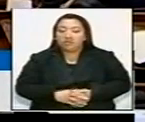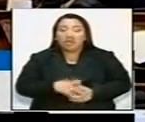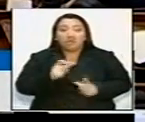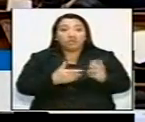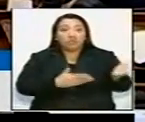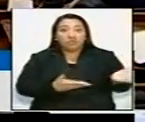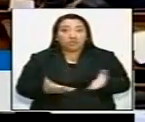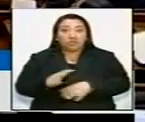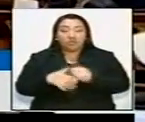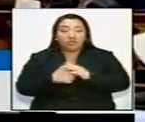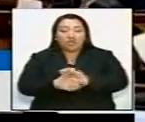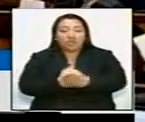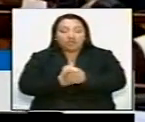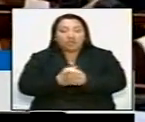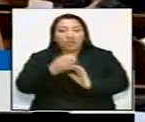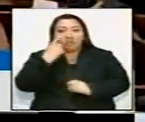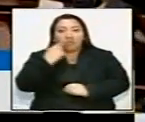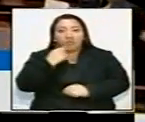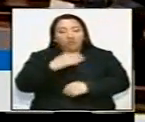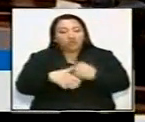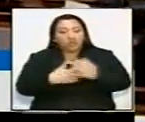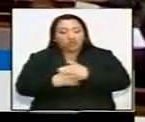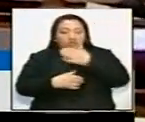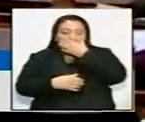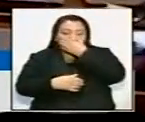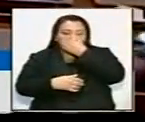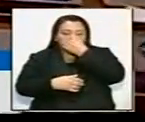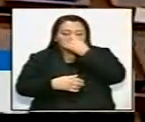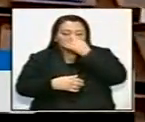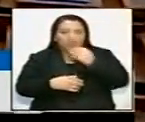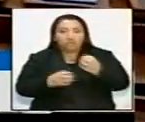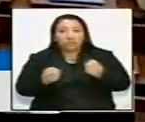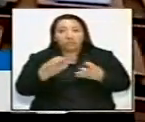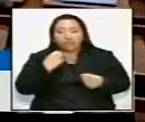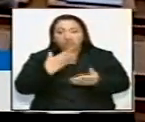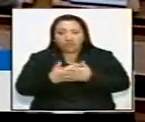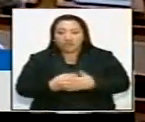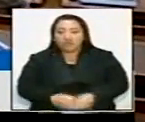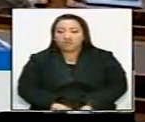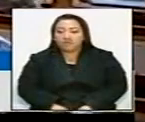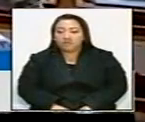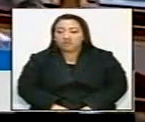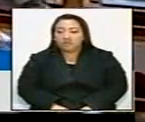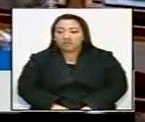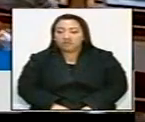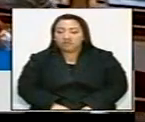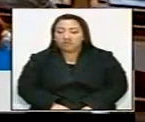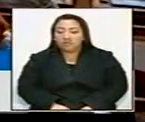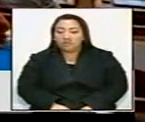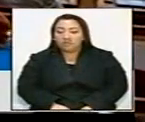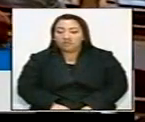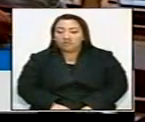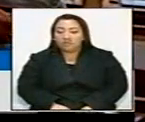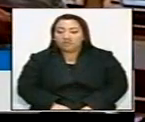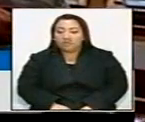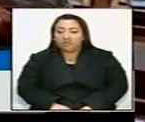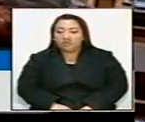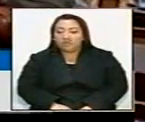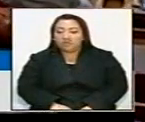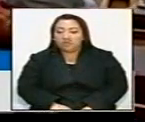distinguidos, amigos y amigas todos. Bueno, muchísimas gracias por habernos invitado